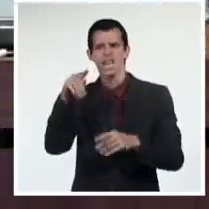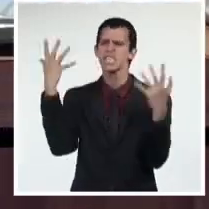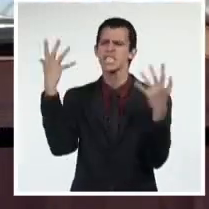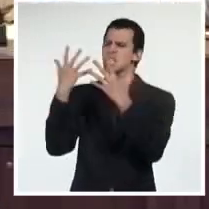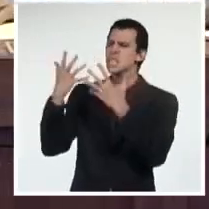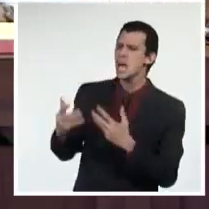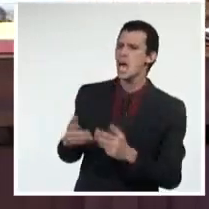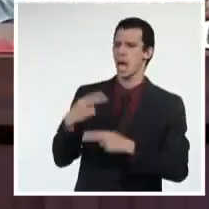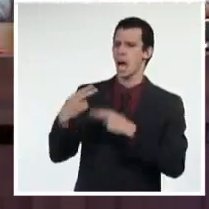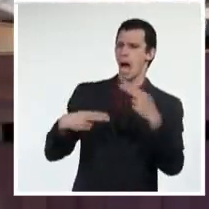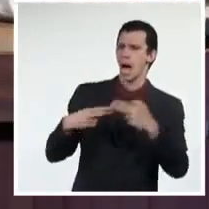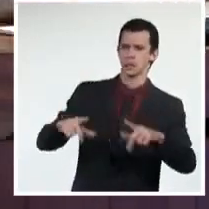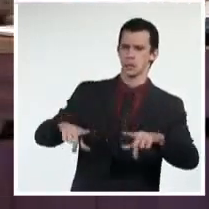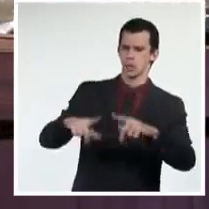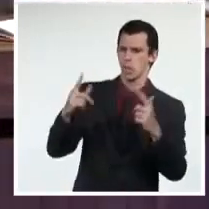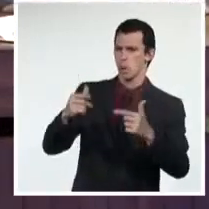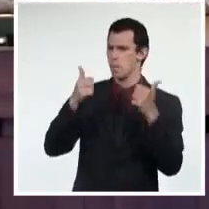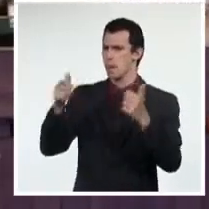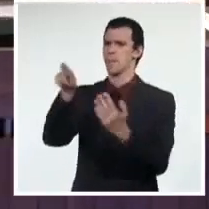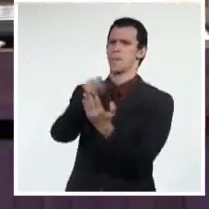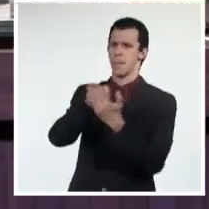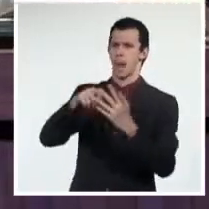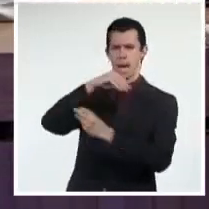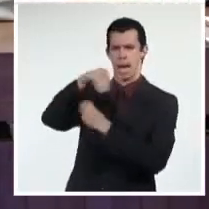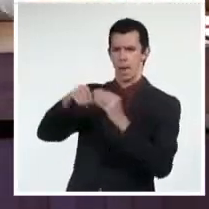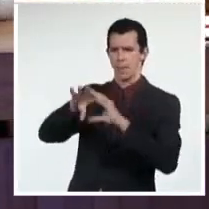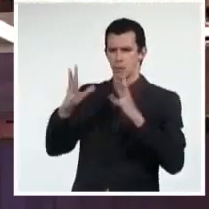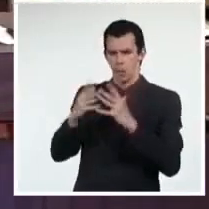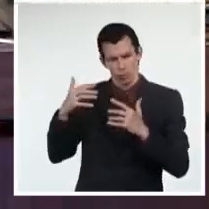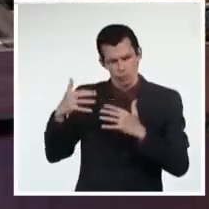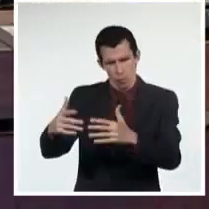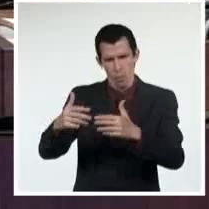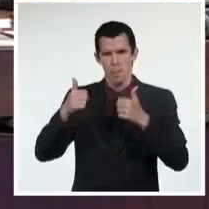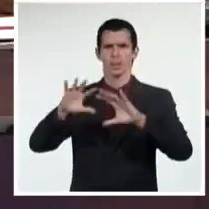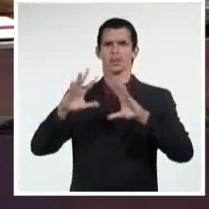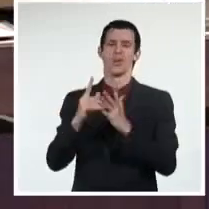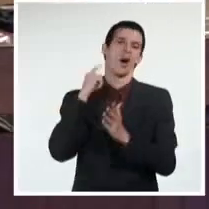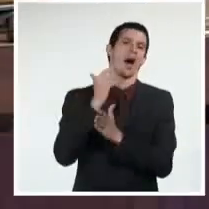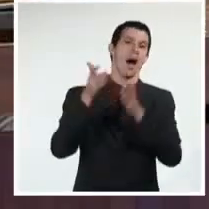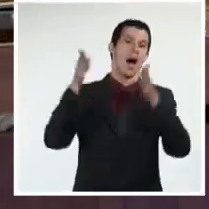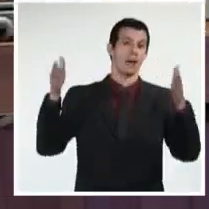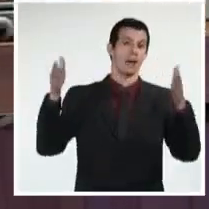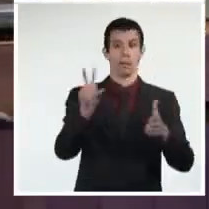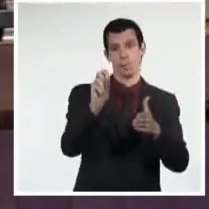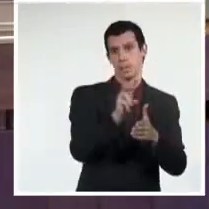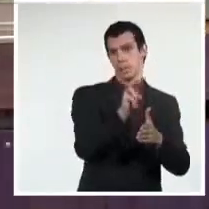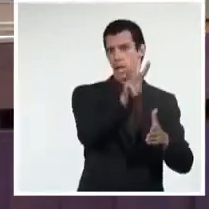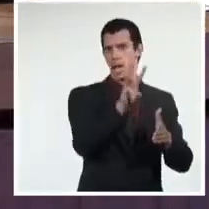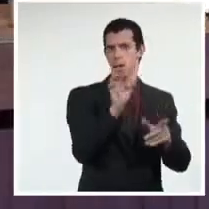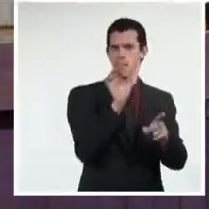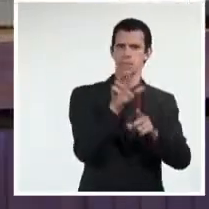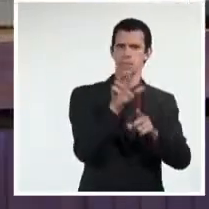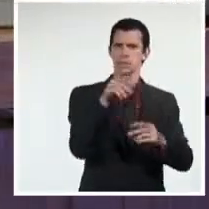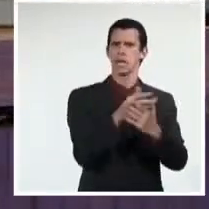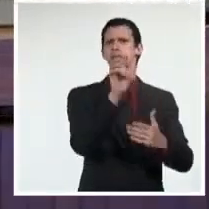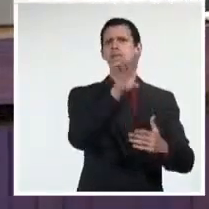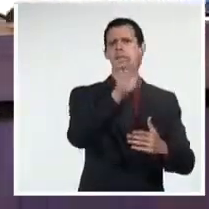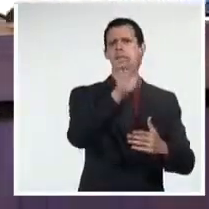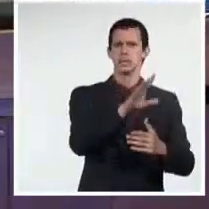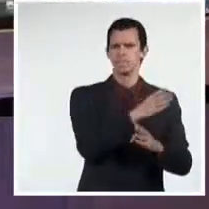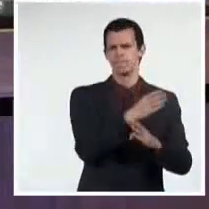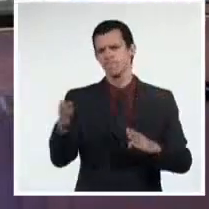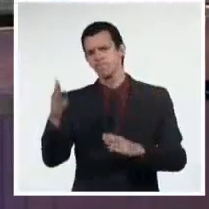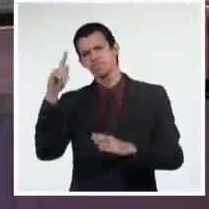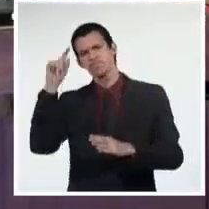Plan de la Economía y el presupuesto del Estado para el 2023, iniciado el pasado día 15 y que debe concluir el